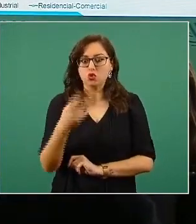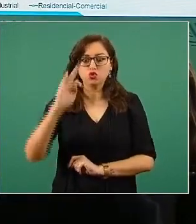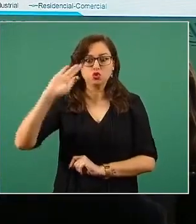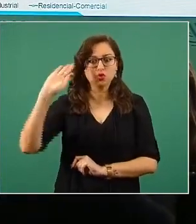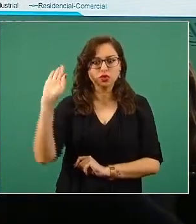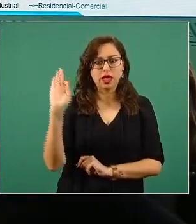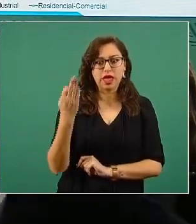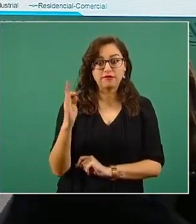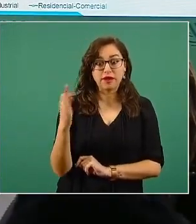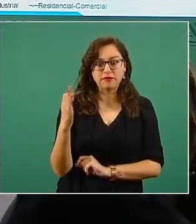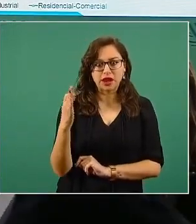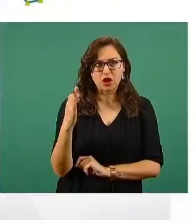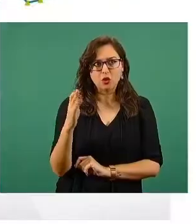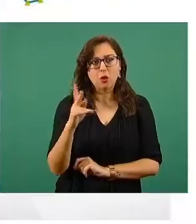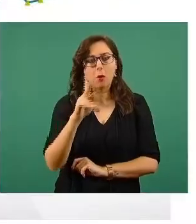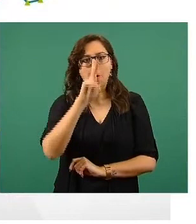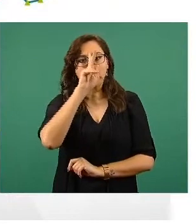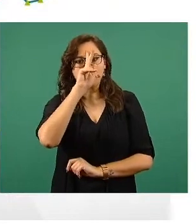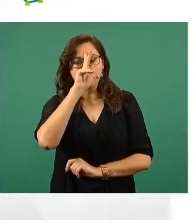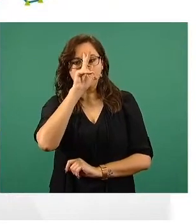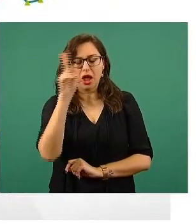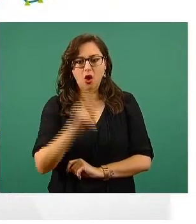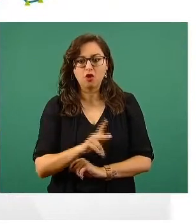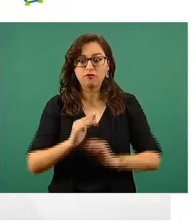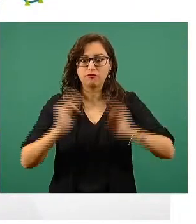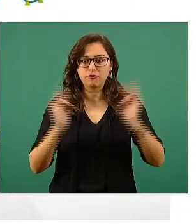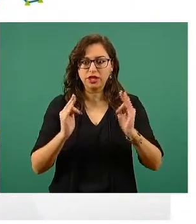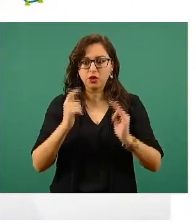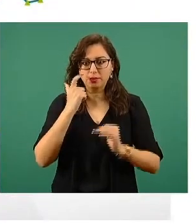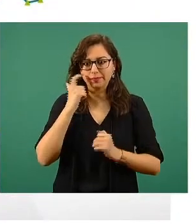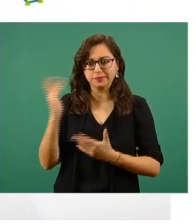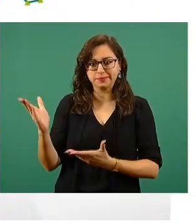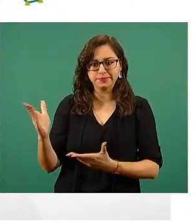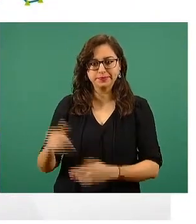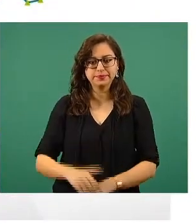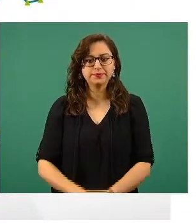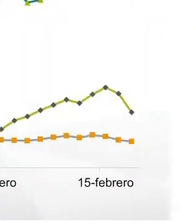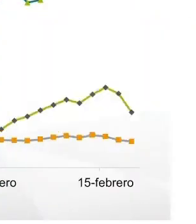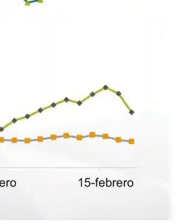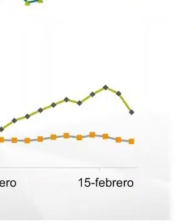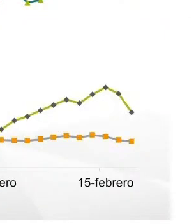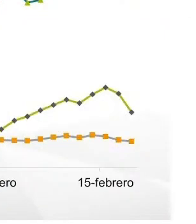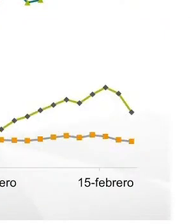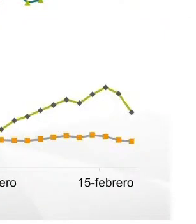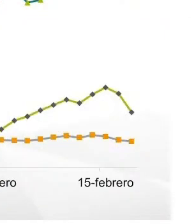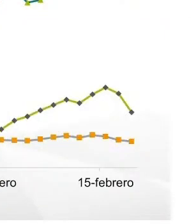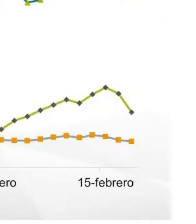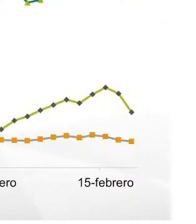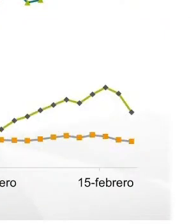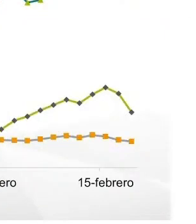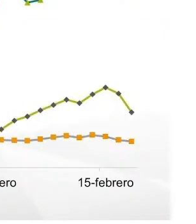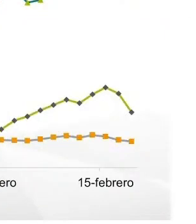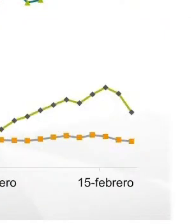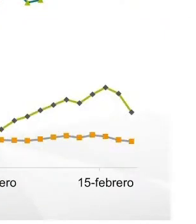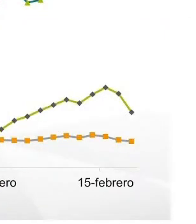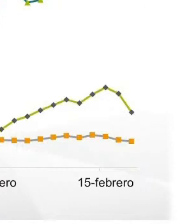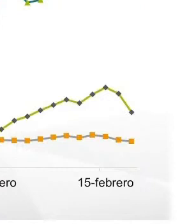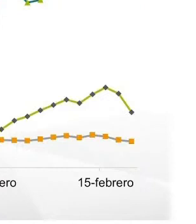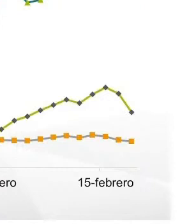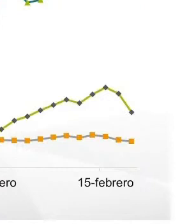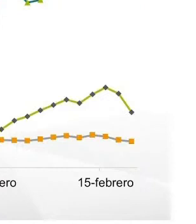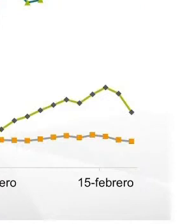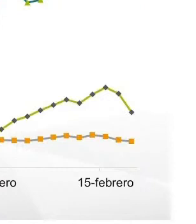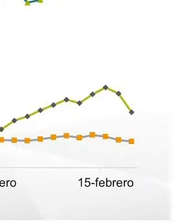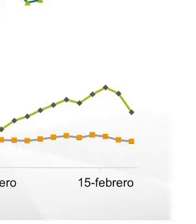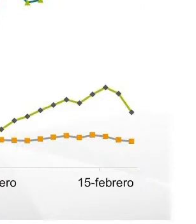esta onda helada, es decir, estos cambios drásticos de temperatura, pues se eleva fundamentalmente el consumo residencial comercial